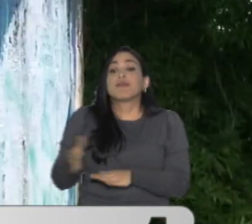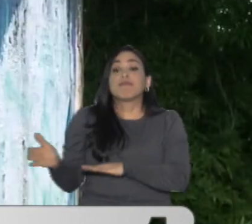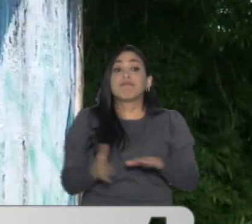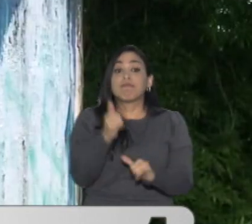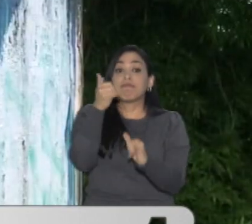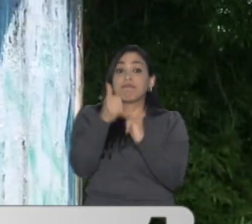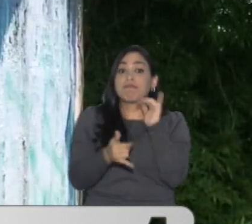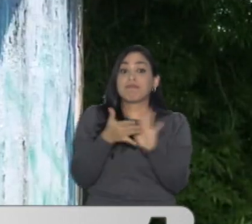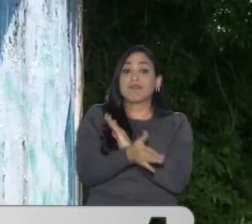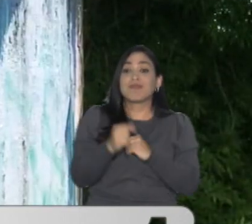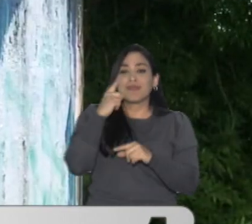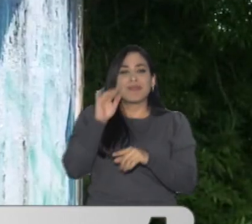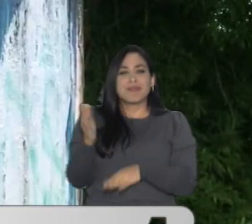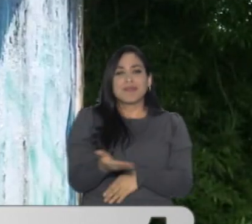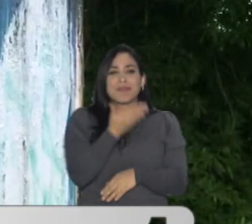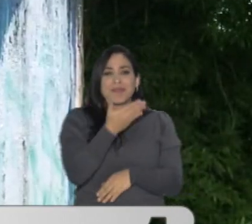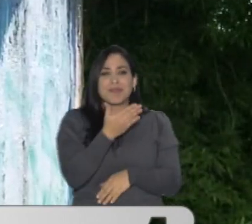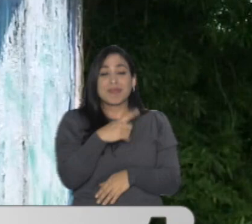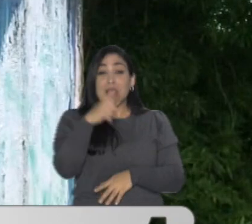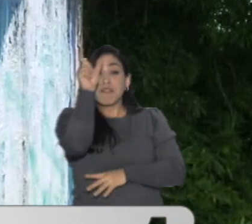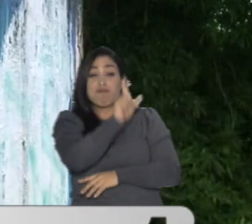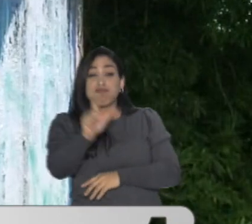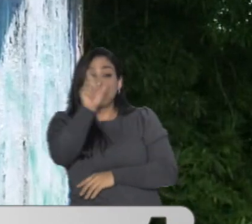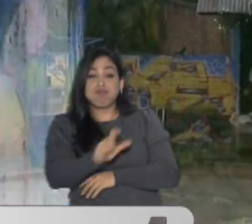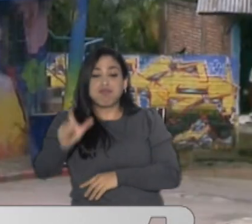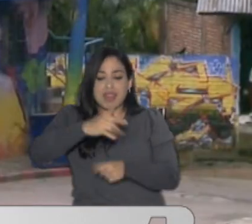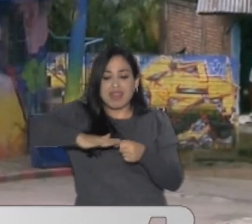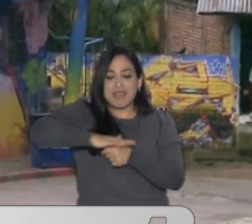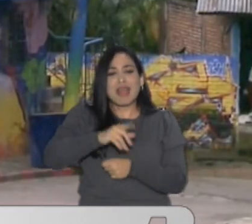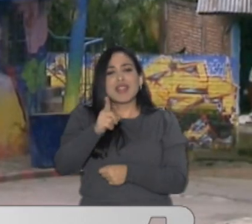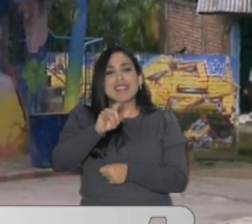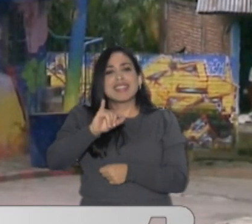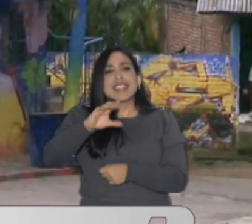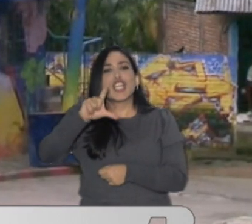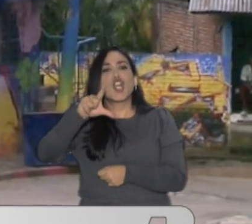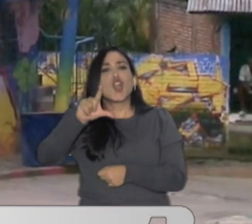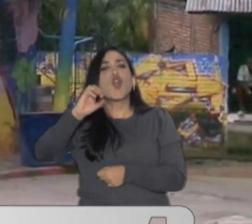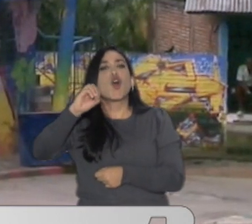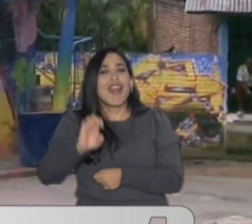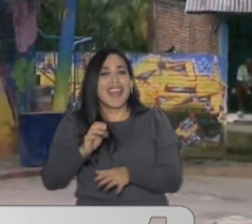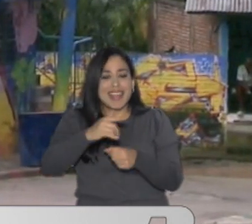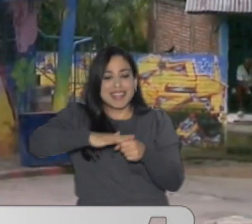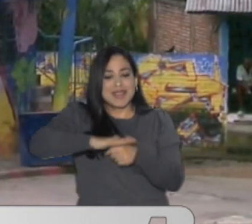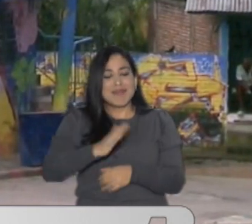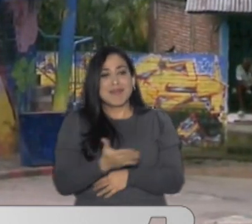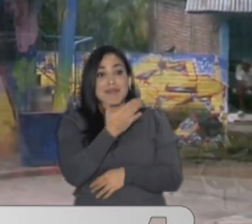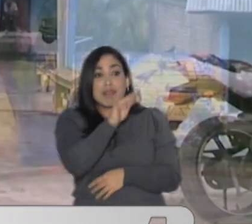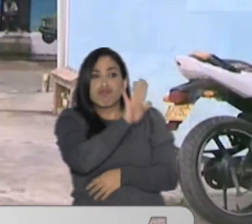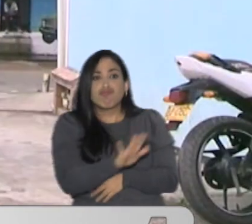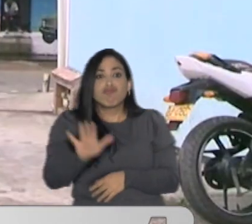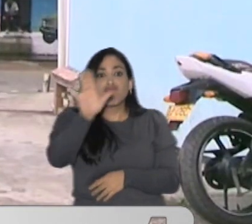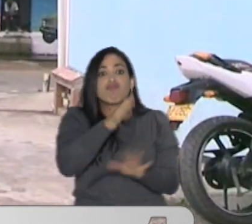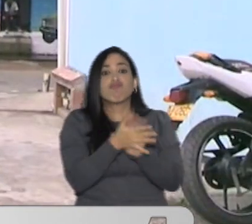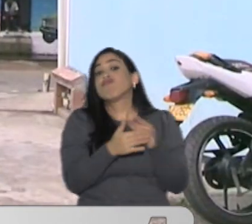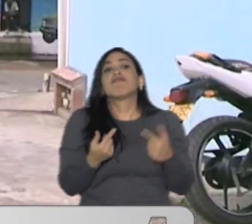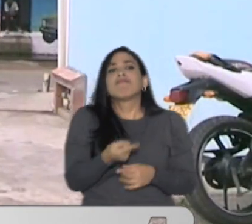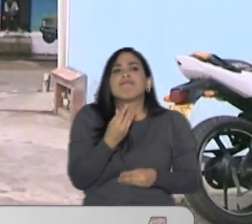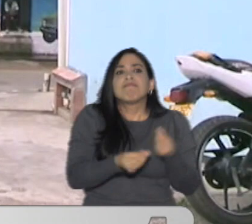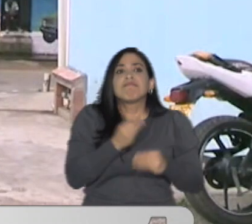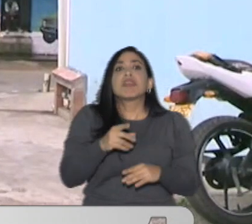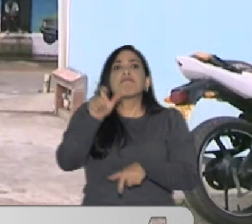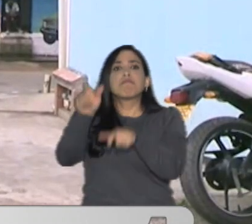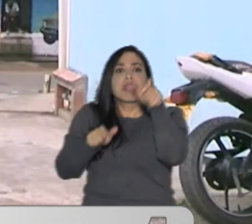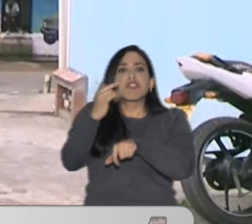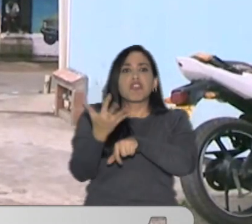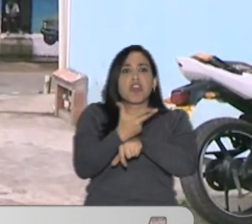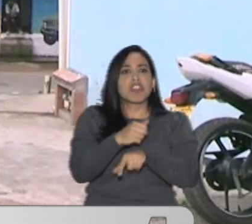Finalizamos con las siguientes imágenes. Es un mural que está pintado aquí en el barrio Siloé, donde nos encontramos en este momento. Son varios artistas,